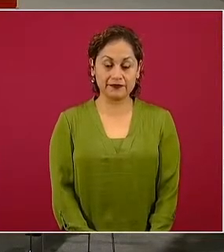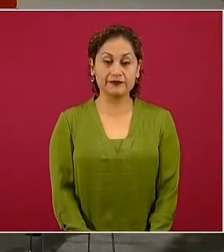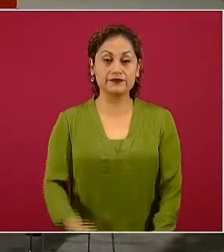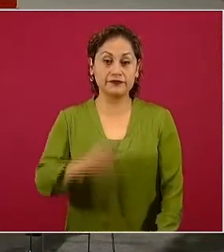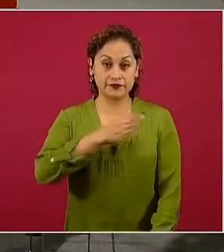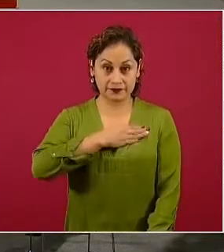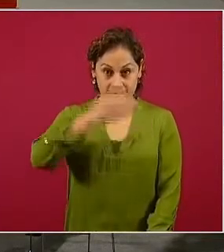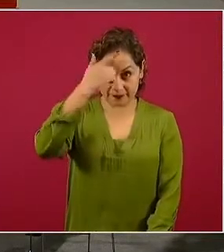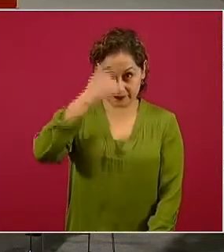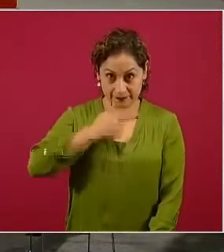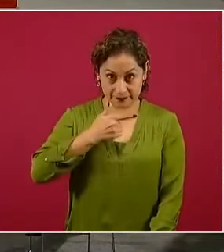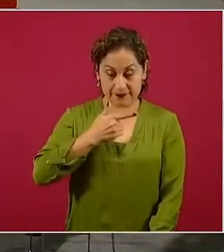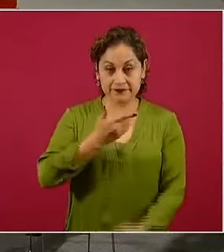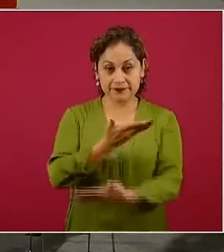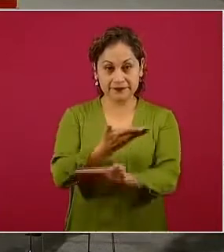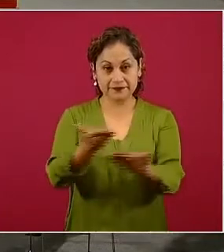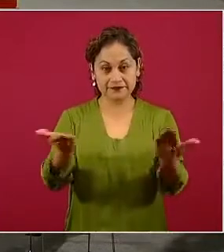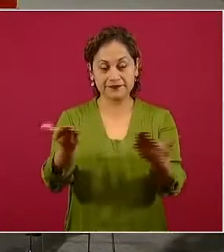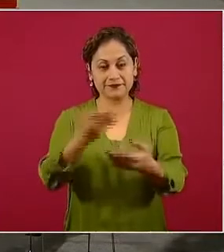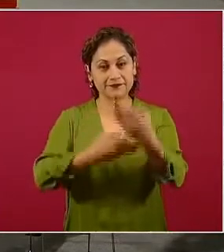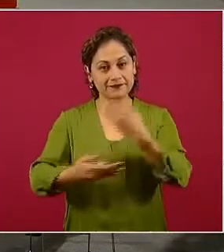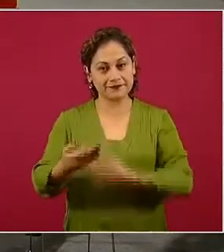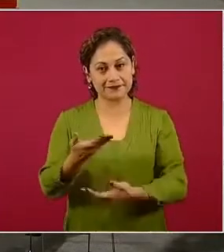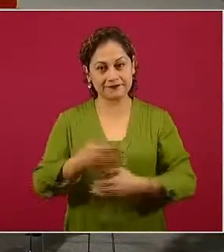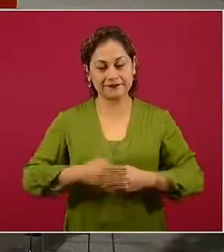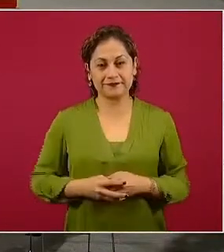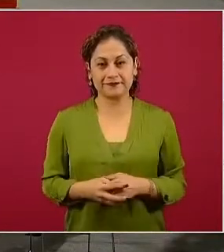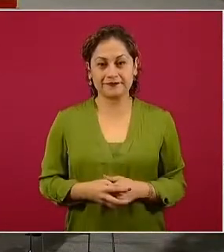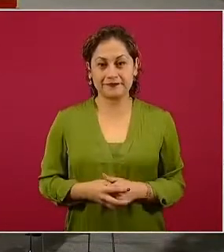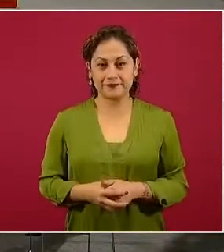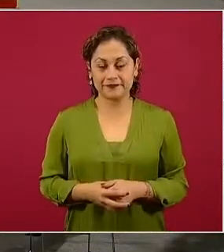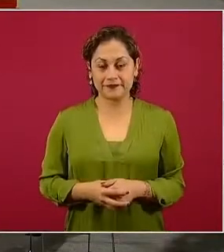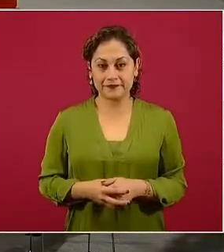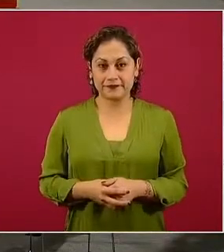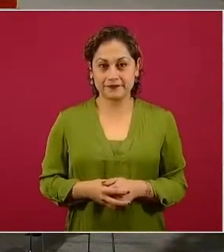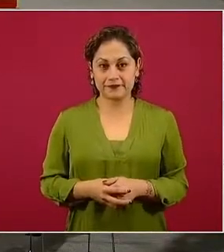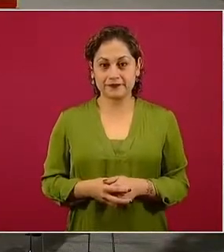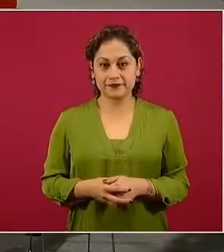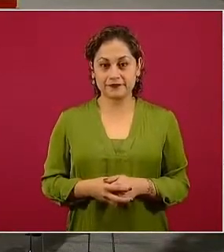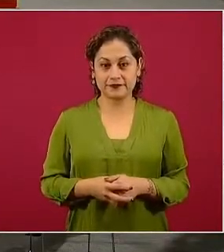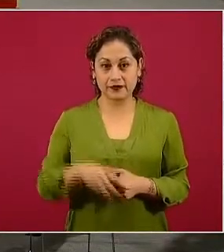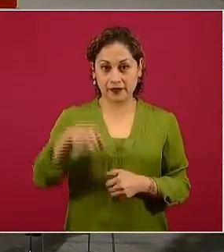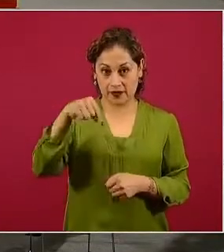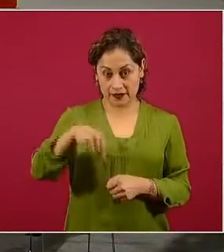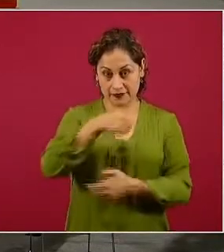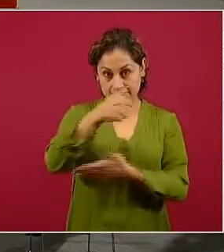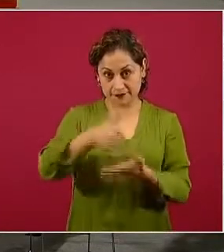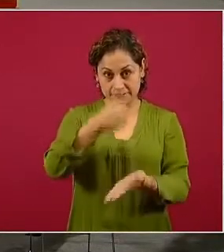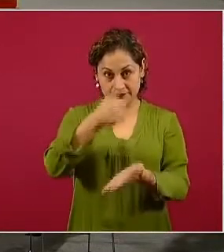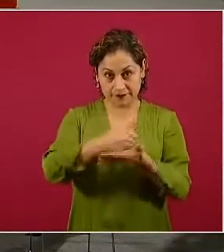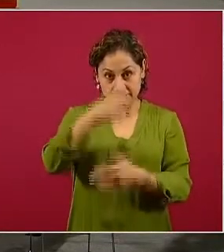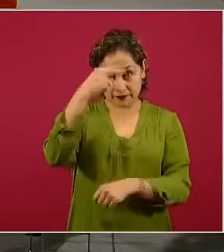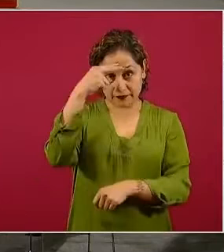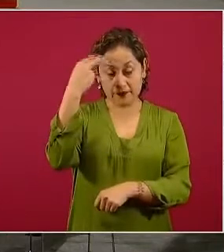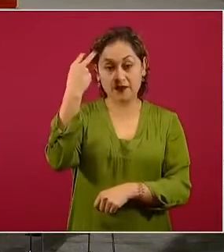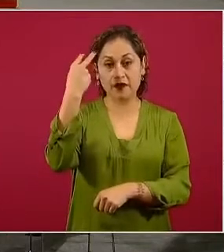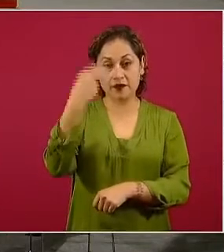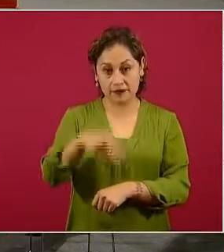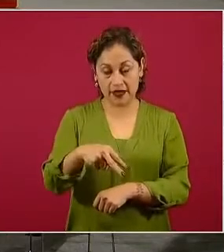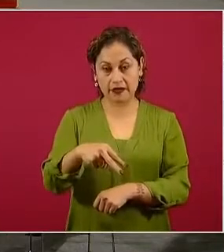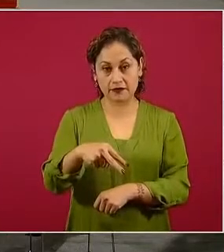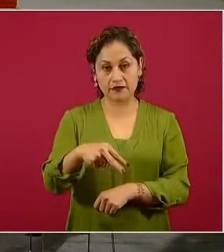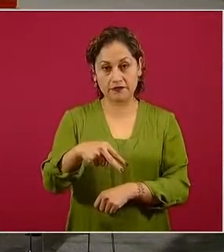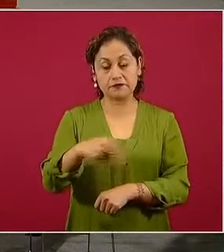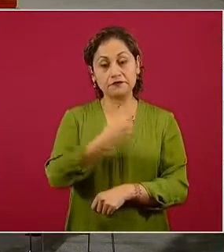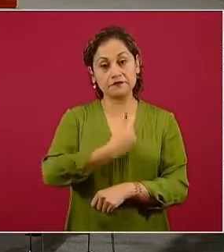Muy buenas noches a todas y todos. Estamos en la Ciudad de México, específicamente en